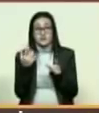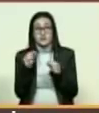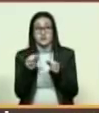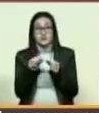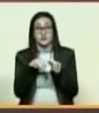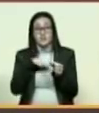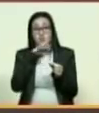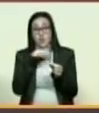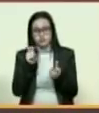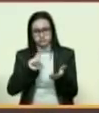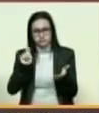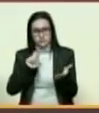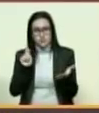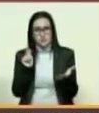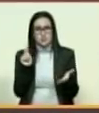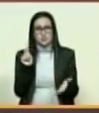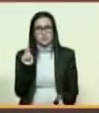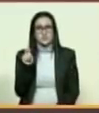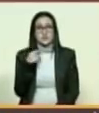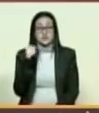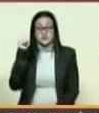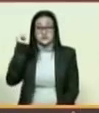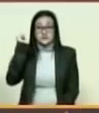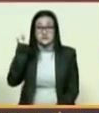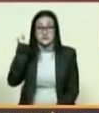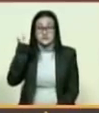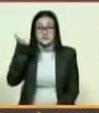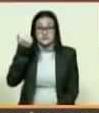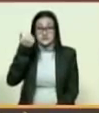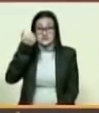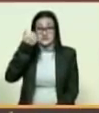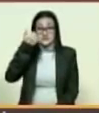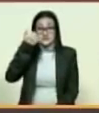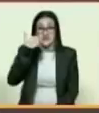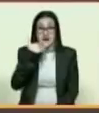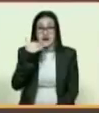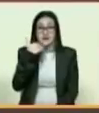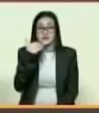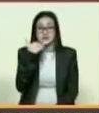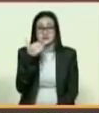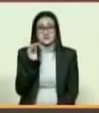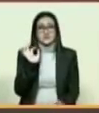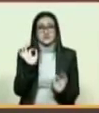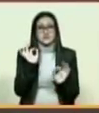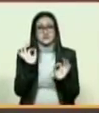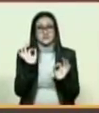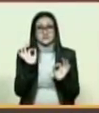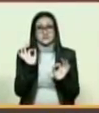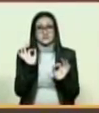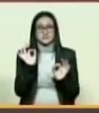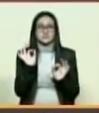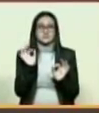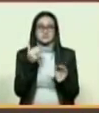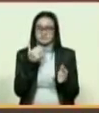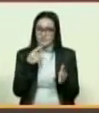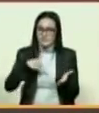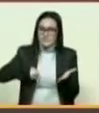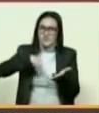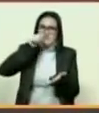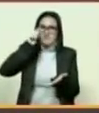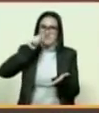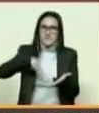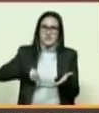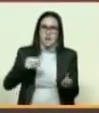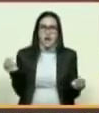la pluma lista, ya estamos en las condiciones óptimas para firmar